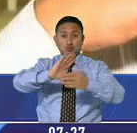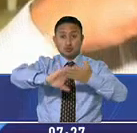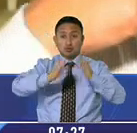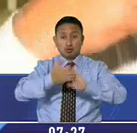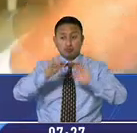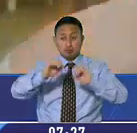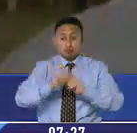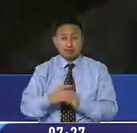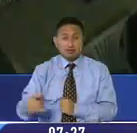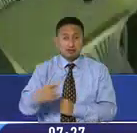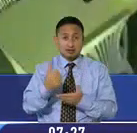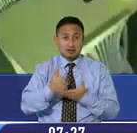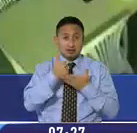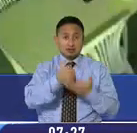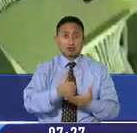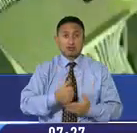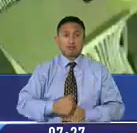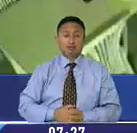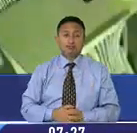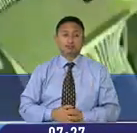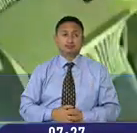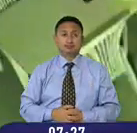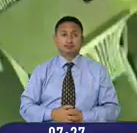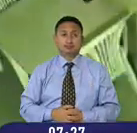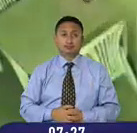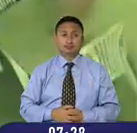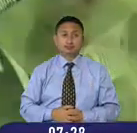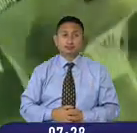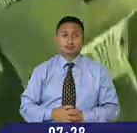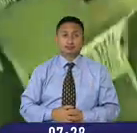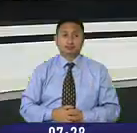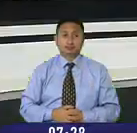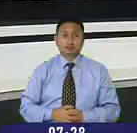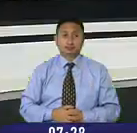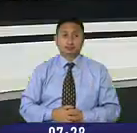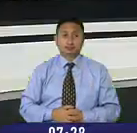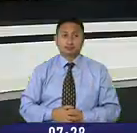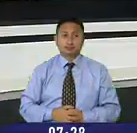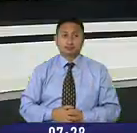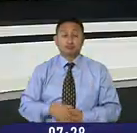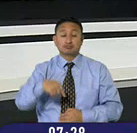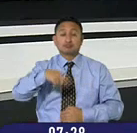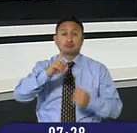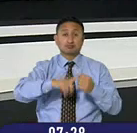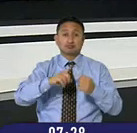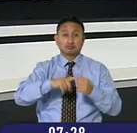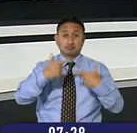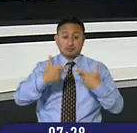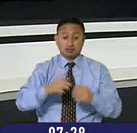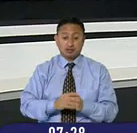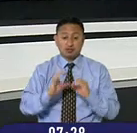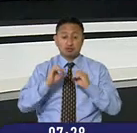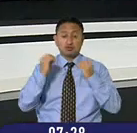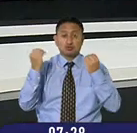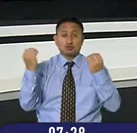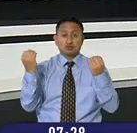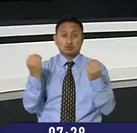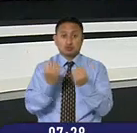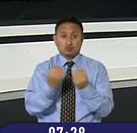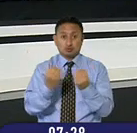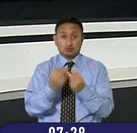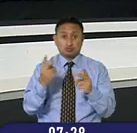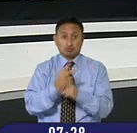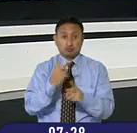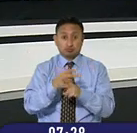prevenir el evento. Informó Julio César Saona. Y en Quito fue desarticulada una presunta organización